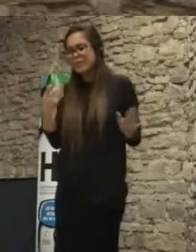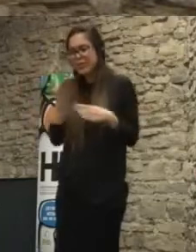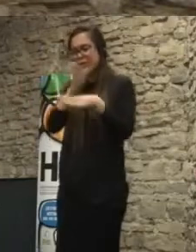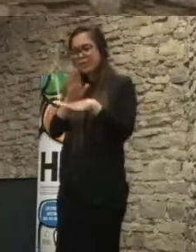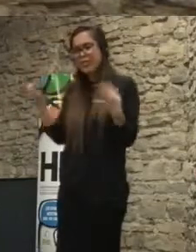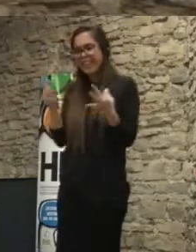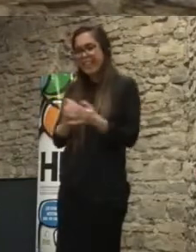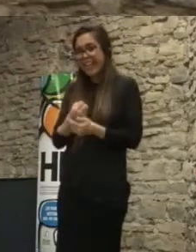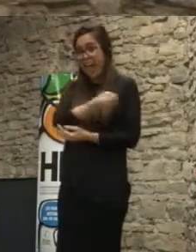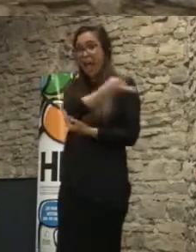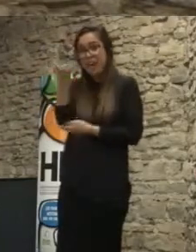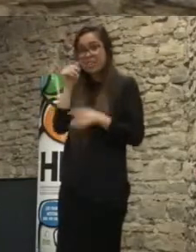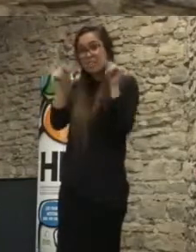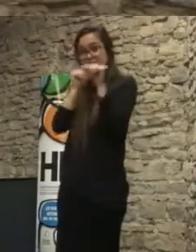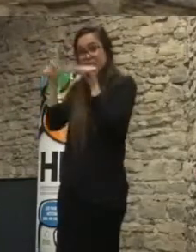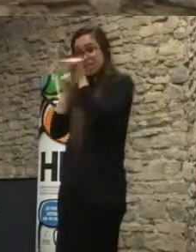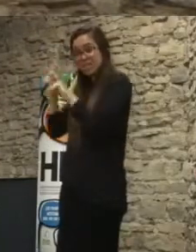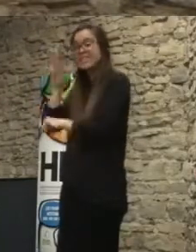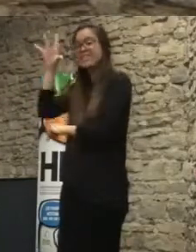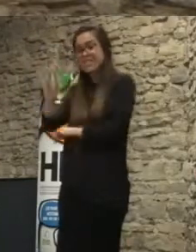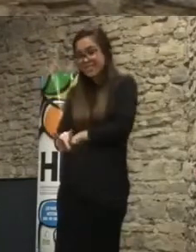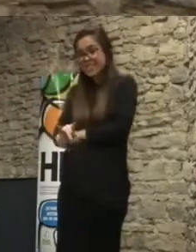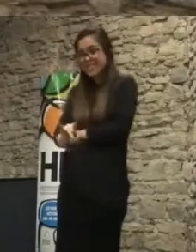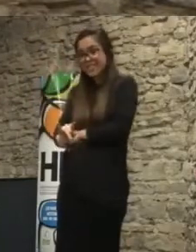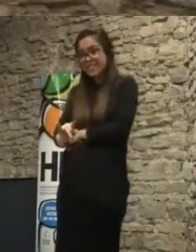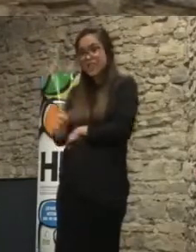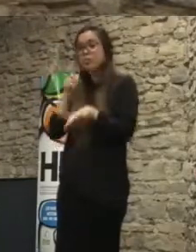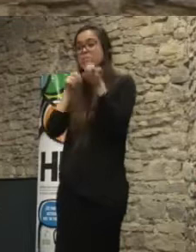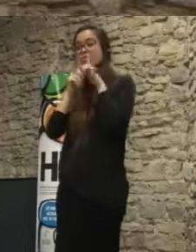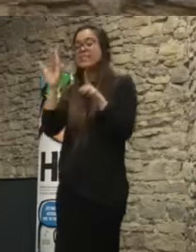de los otros, sino poner encima de la mesa mi proyecto?